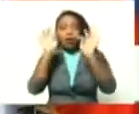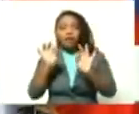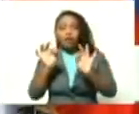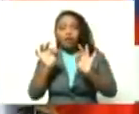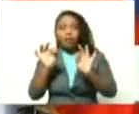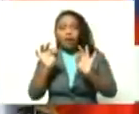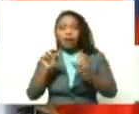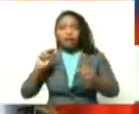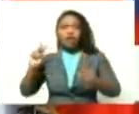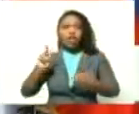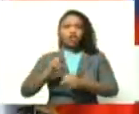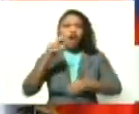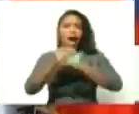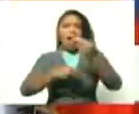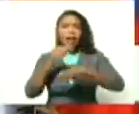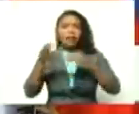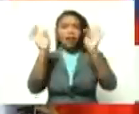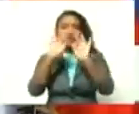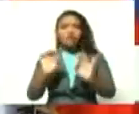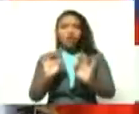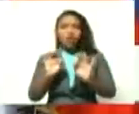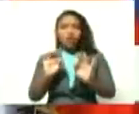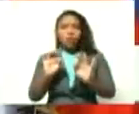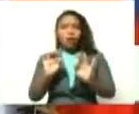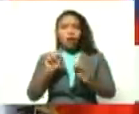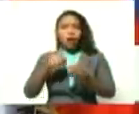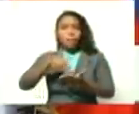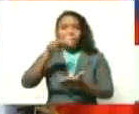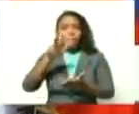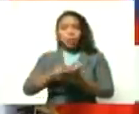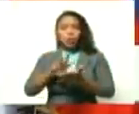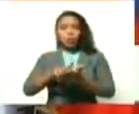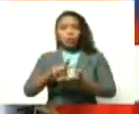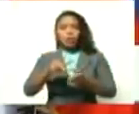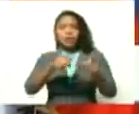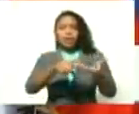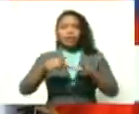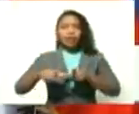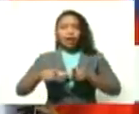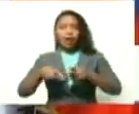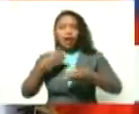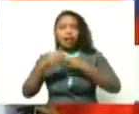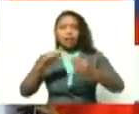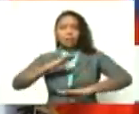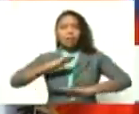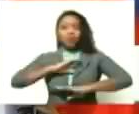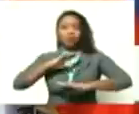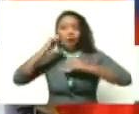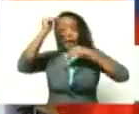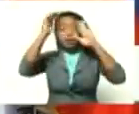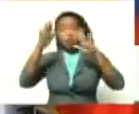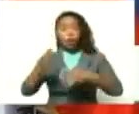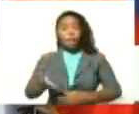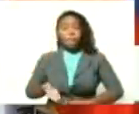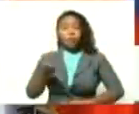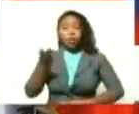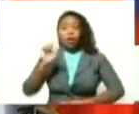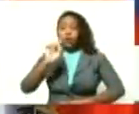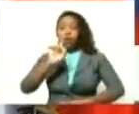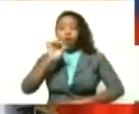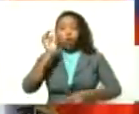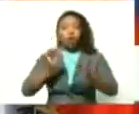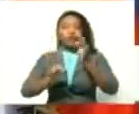y violento utiliza su condición y credenciales para obtener beneficios en forma de atención prioritaria no